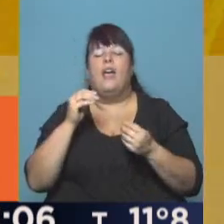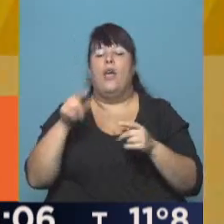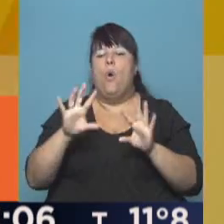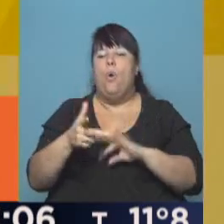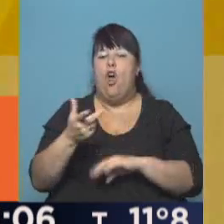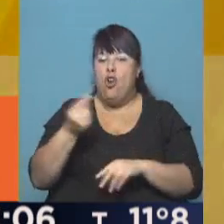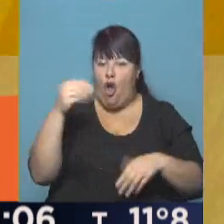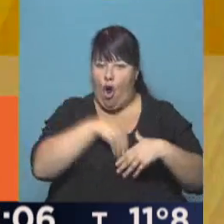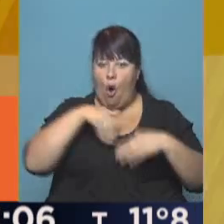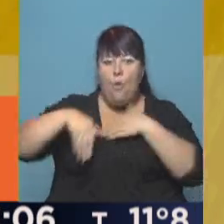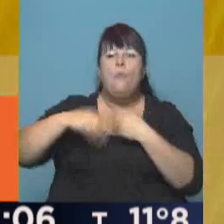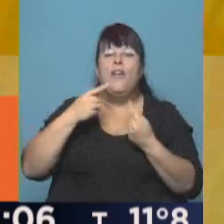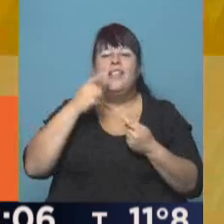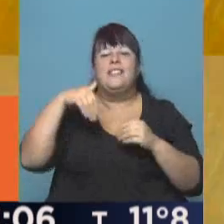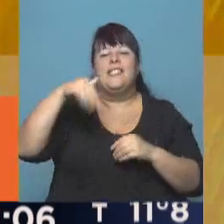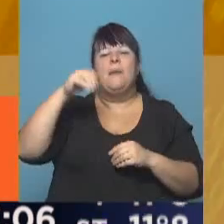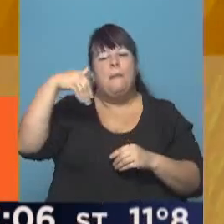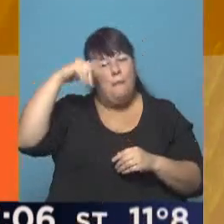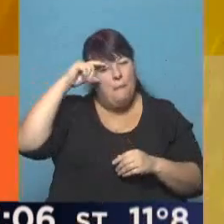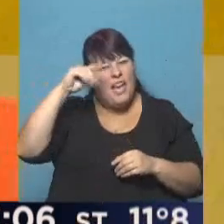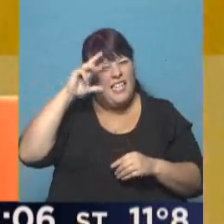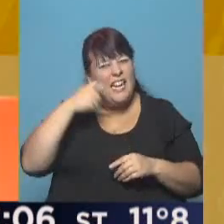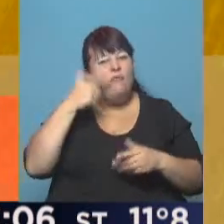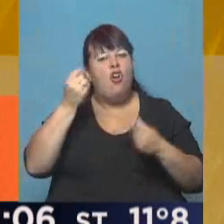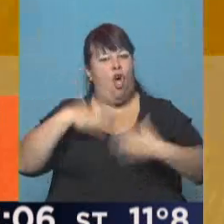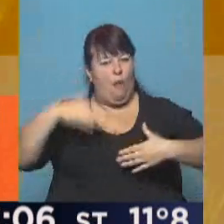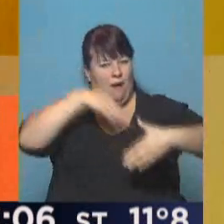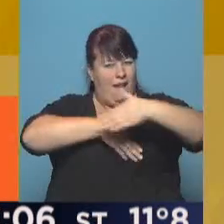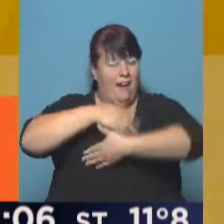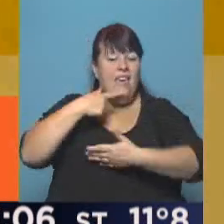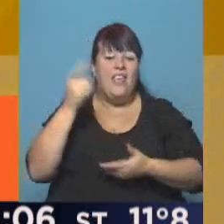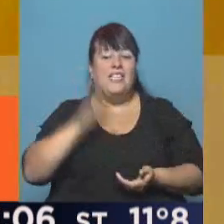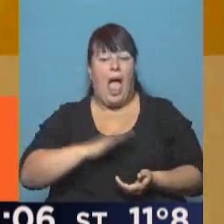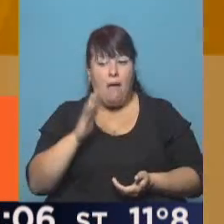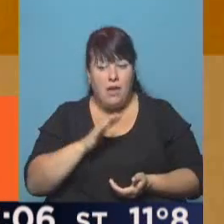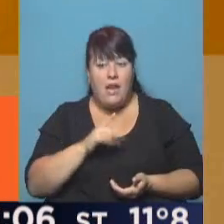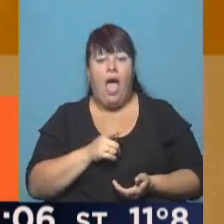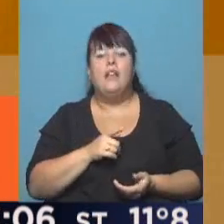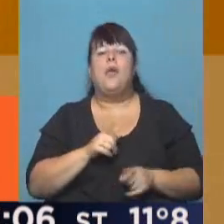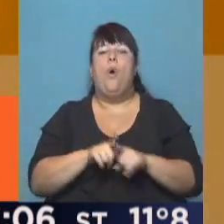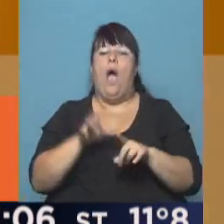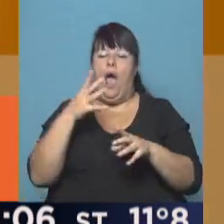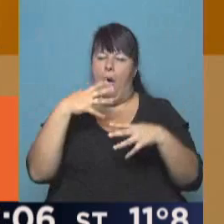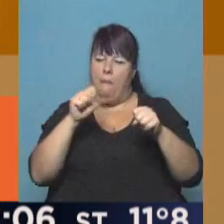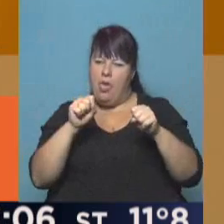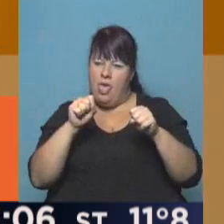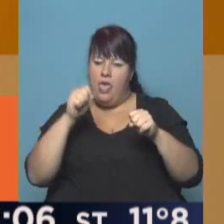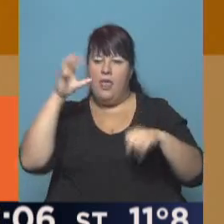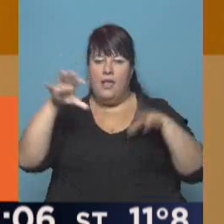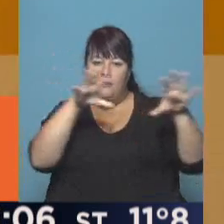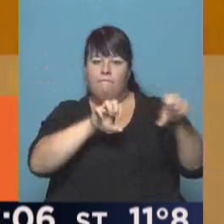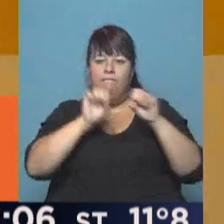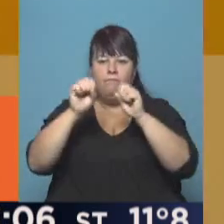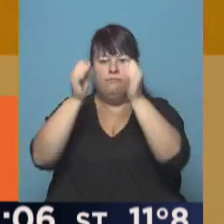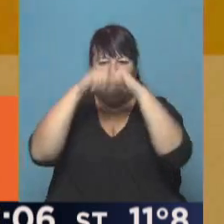tipo de robos. ¿Por qué? Porque se habla de las famosas mecheras, aquellas que dicen por extorsión se las detectaba, se las llevaba a